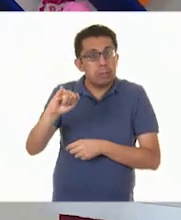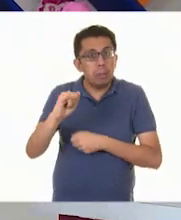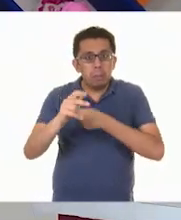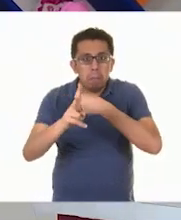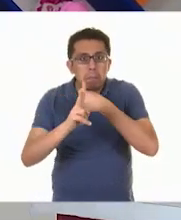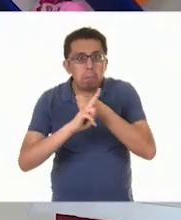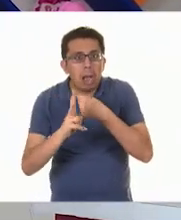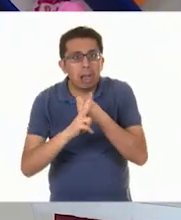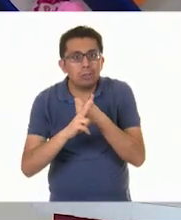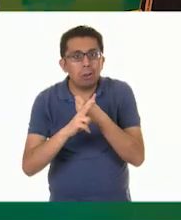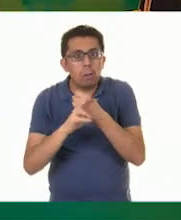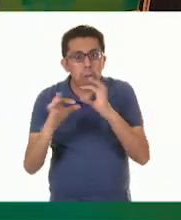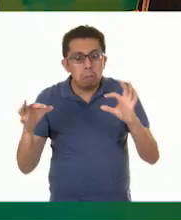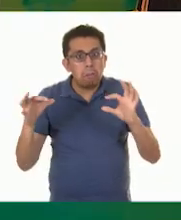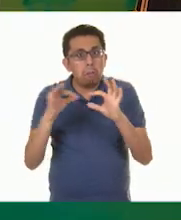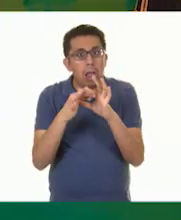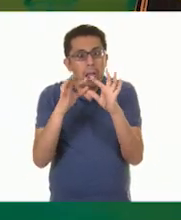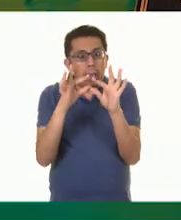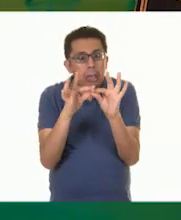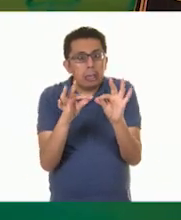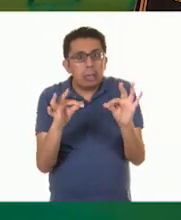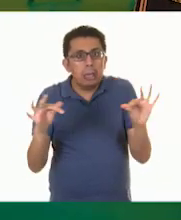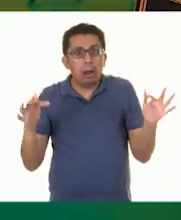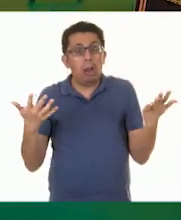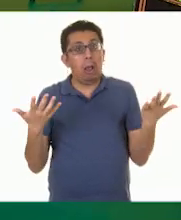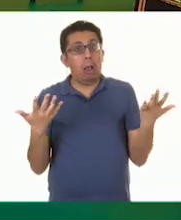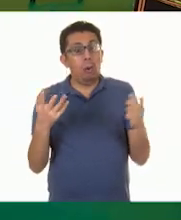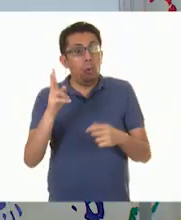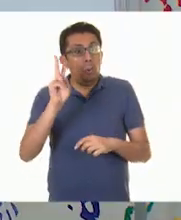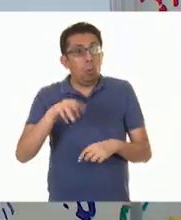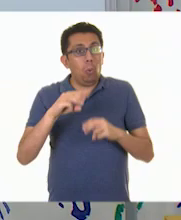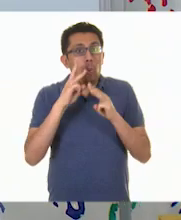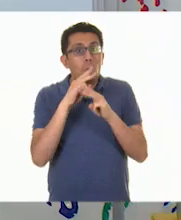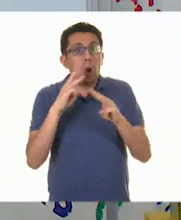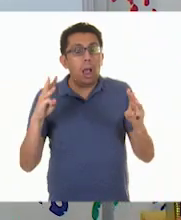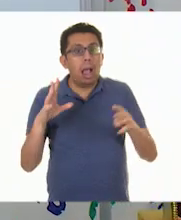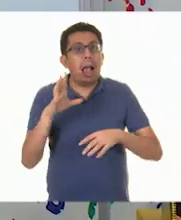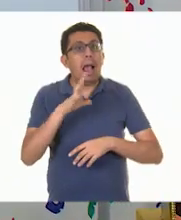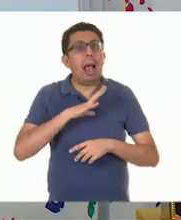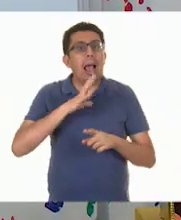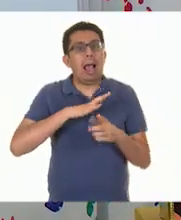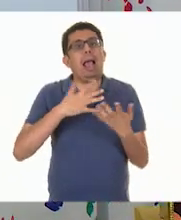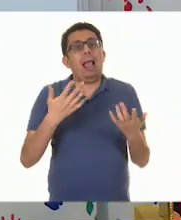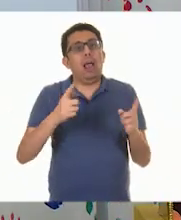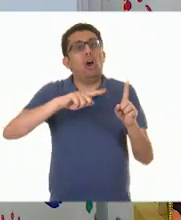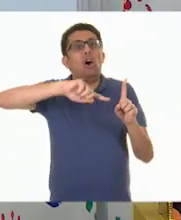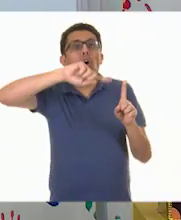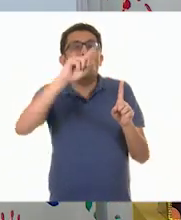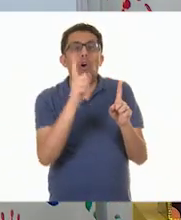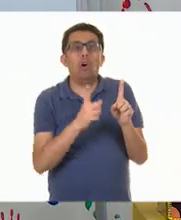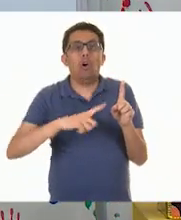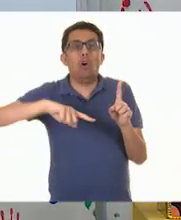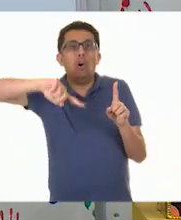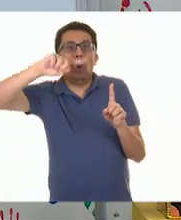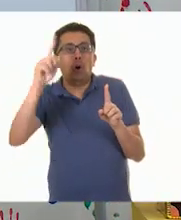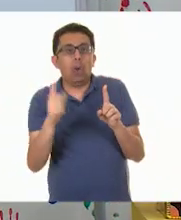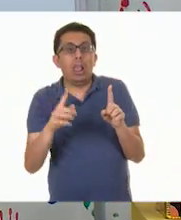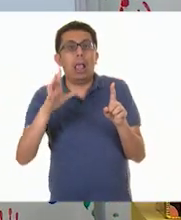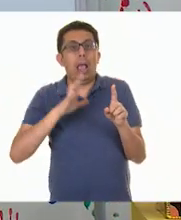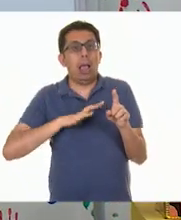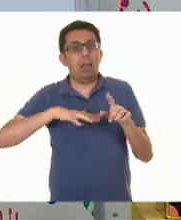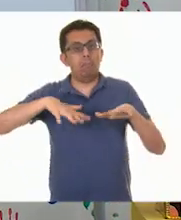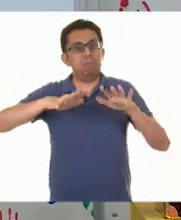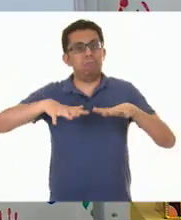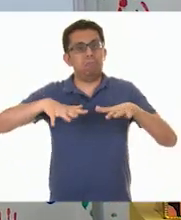Ah, porque como estábamos viendo, hay ondas, son ondas mecánicas, es decir, que van a generar una vibración, Ah. como lo veíamos